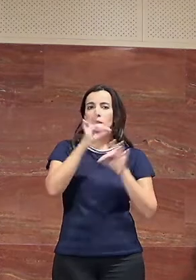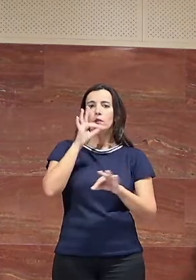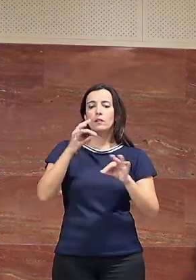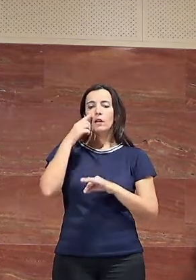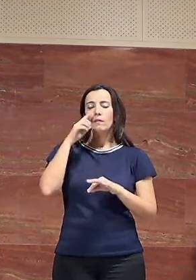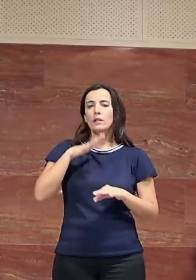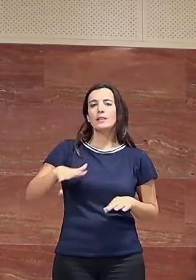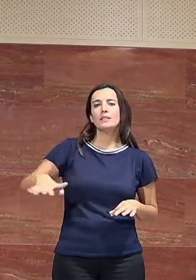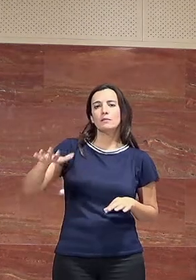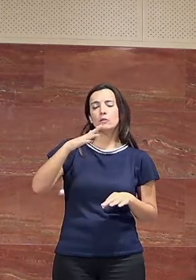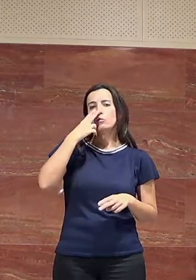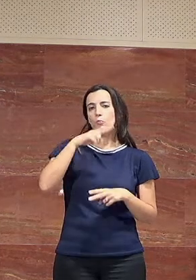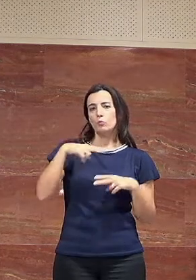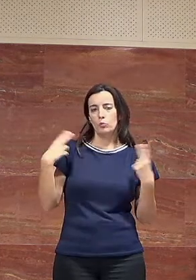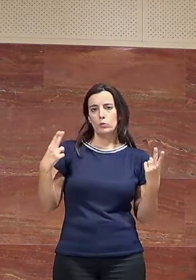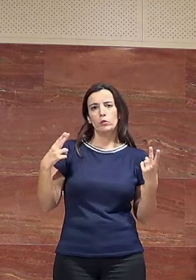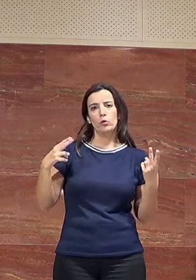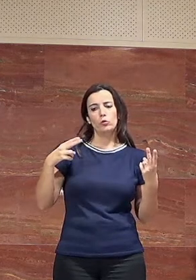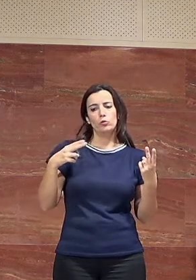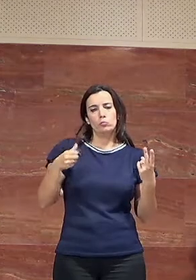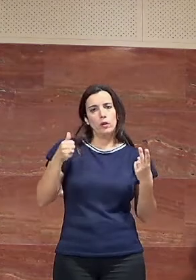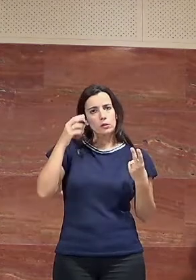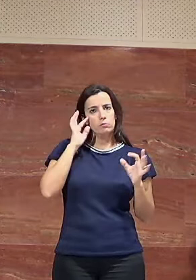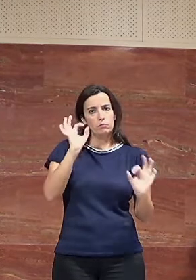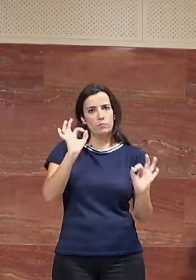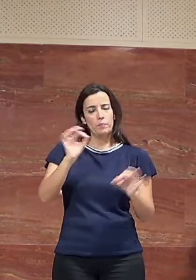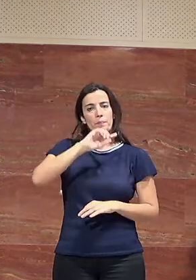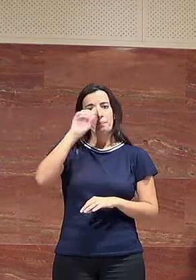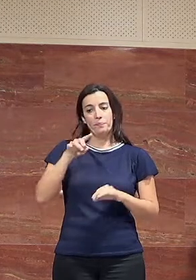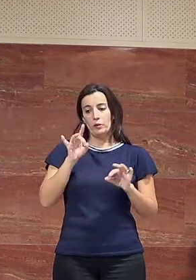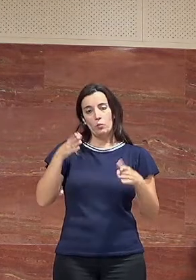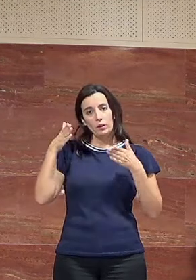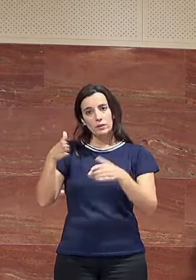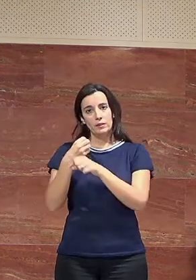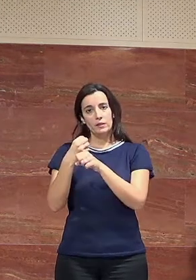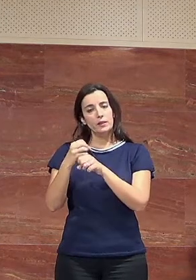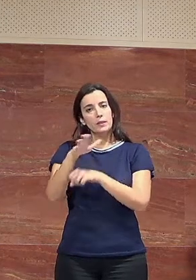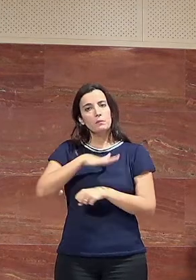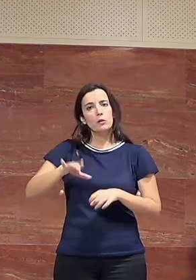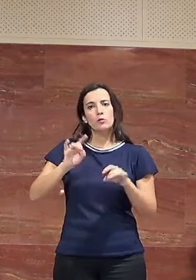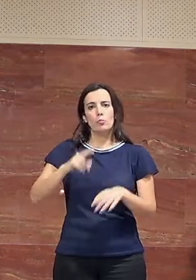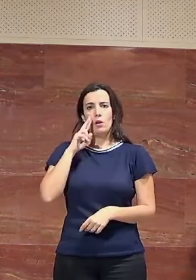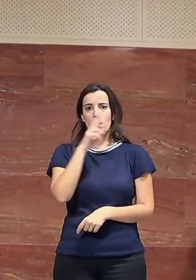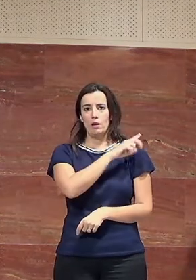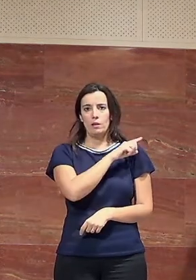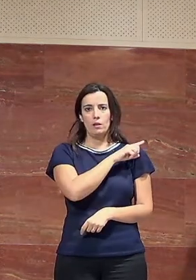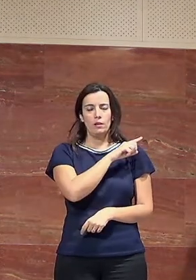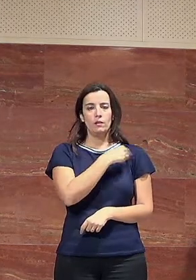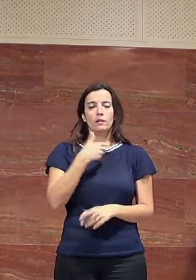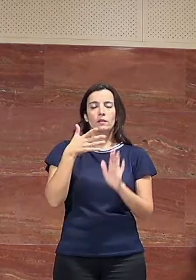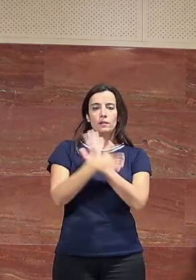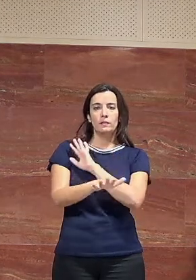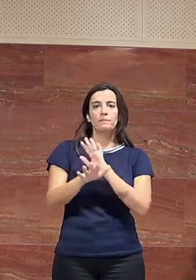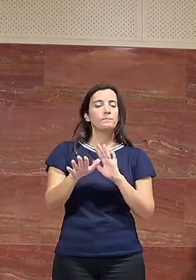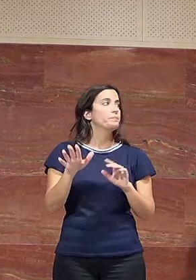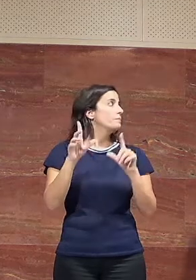Nueva York más ambicioso, y de la misma manera que se interviene allí, se abordan espacios como este otro, en el que en la imagen de la izquierda